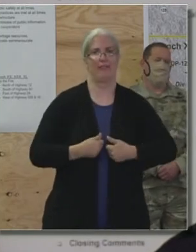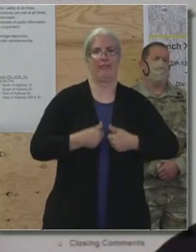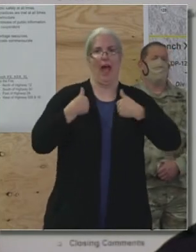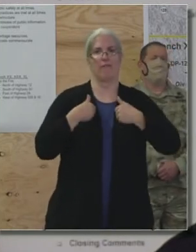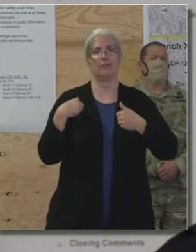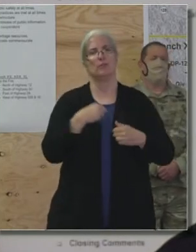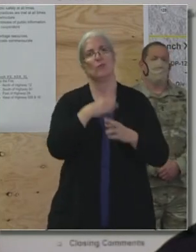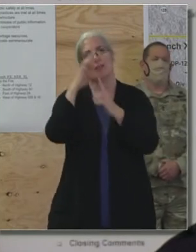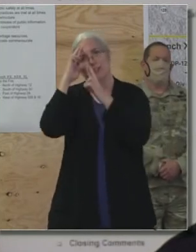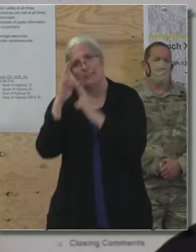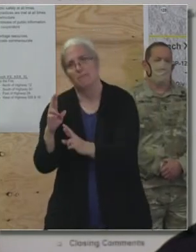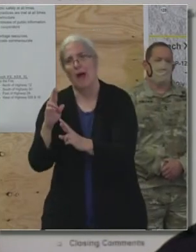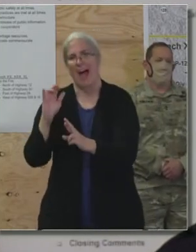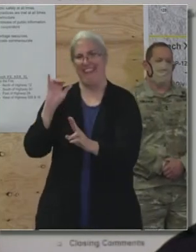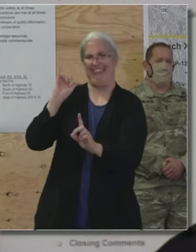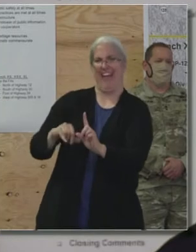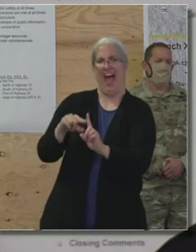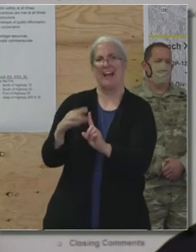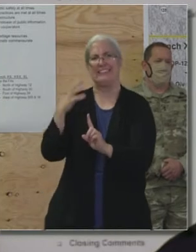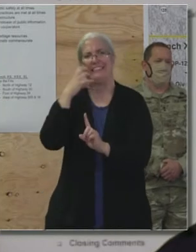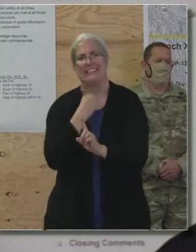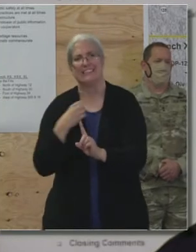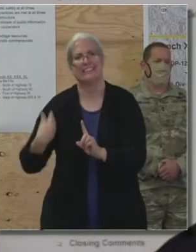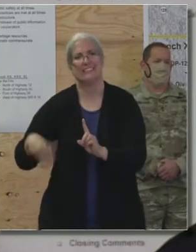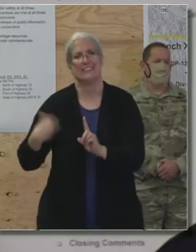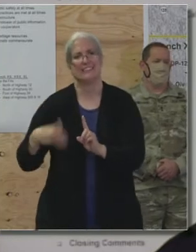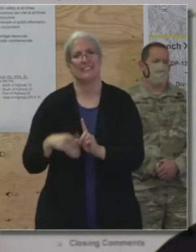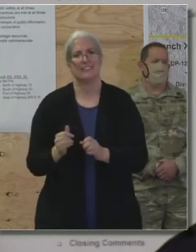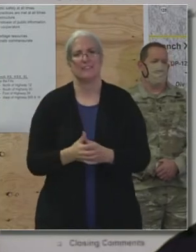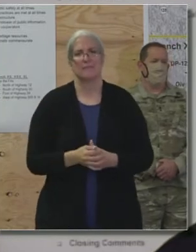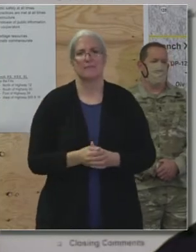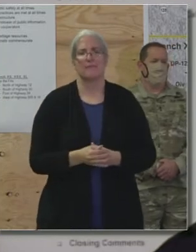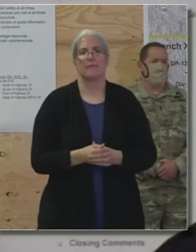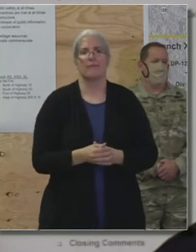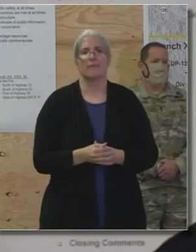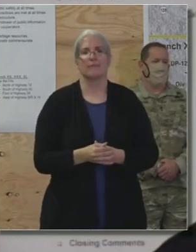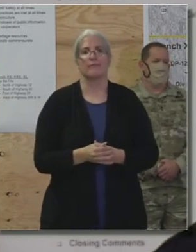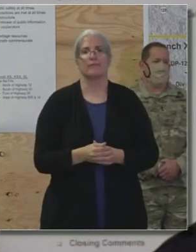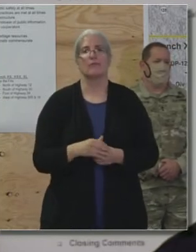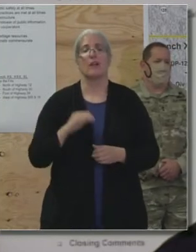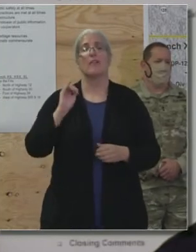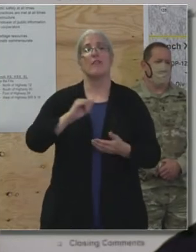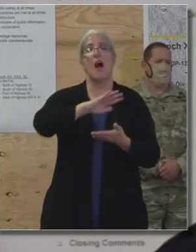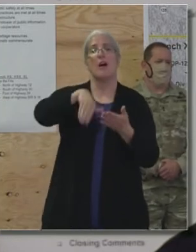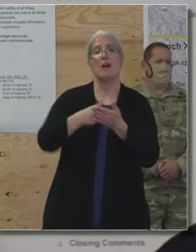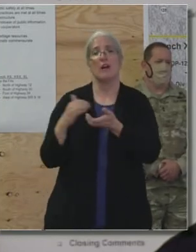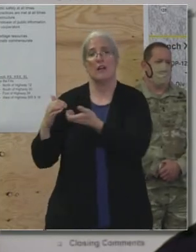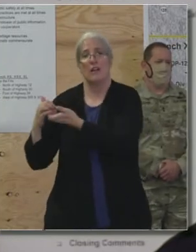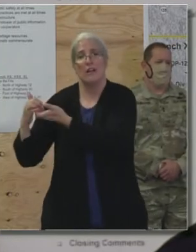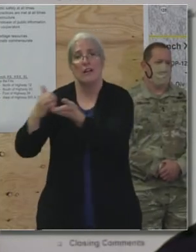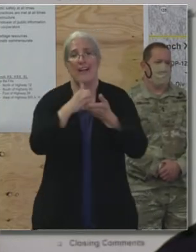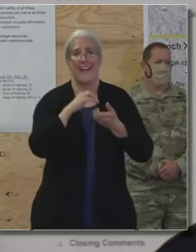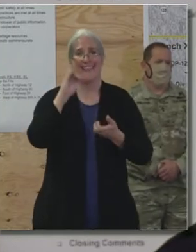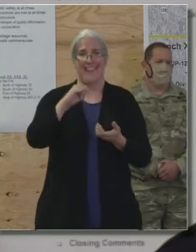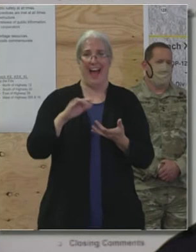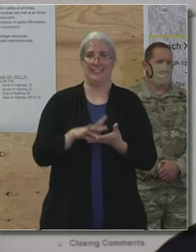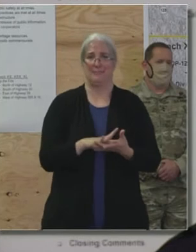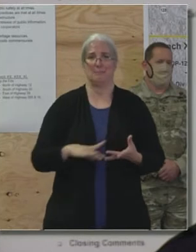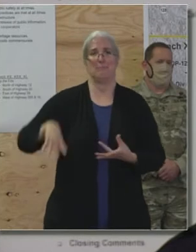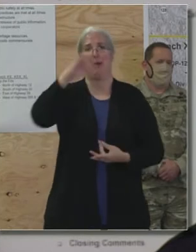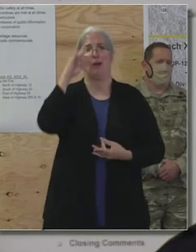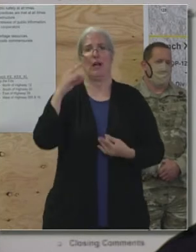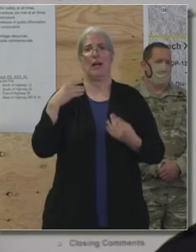merece respeto y protección y extenderemos esto mismo esta colaboración a nuestros socios federales